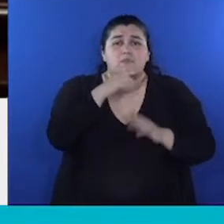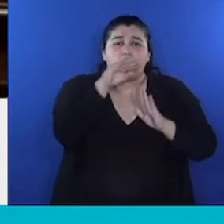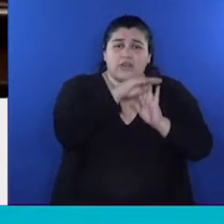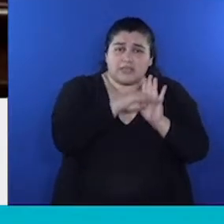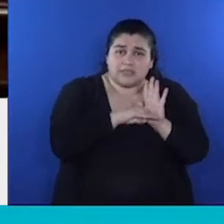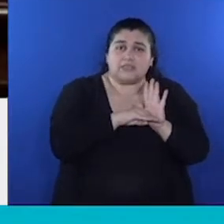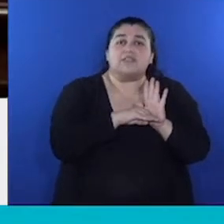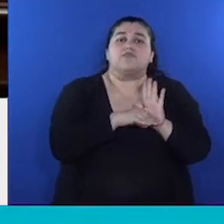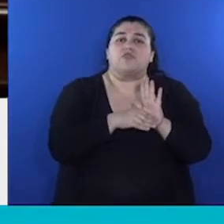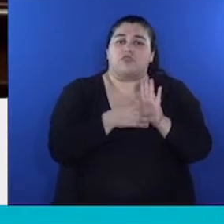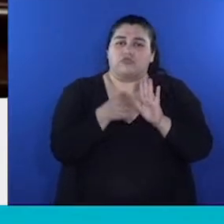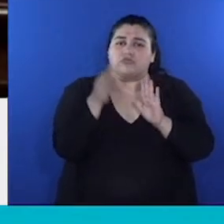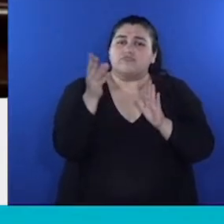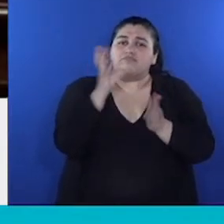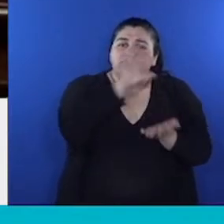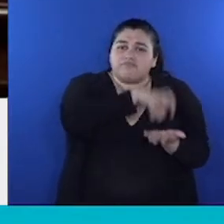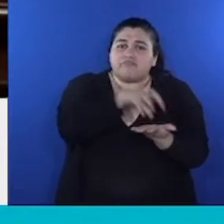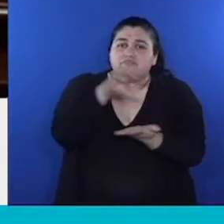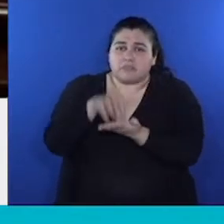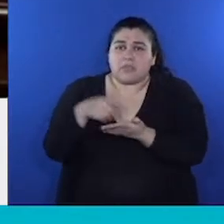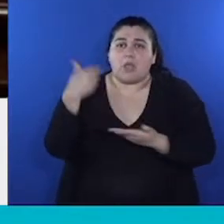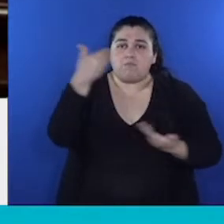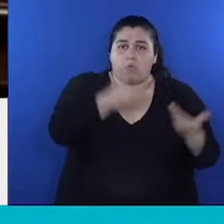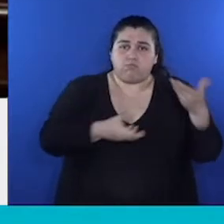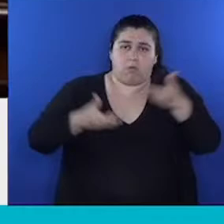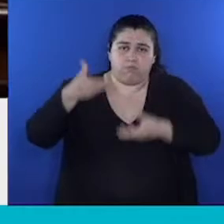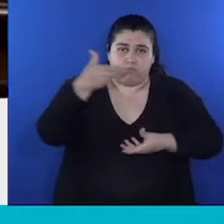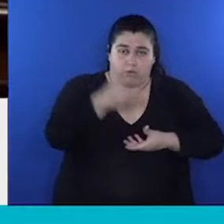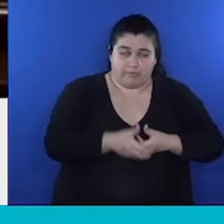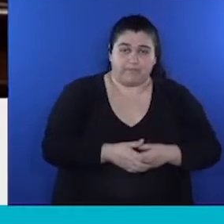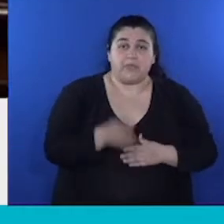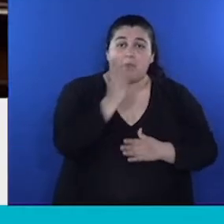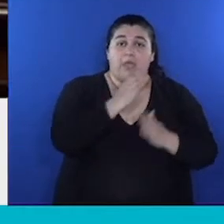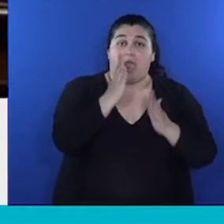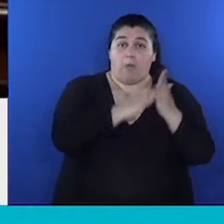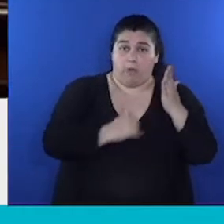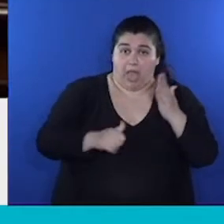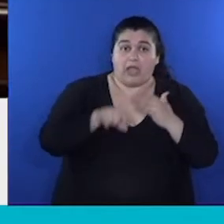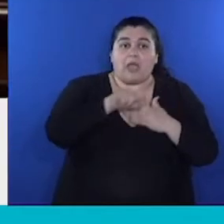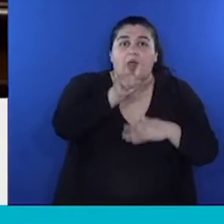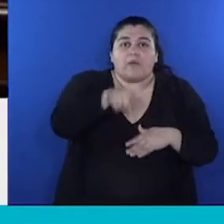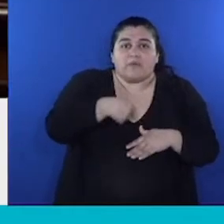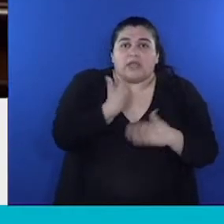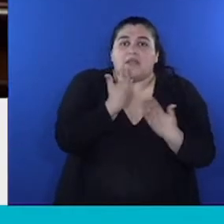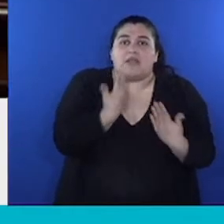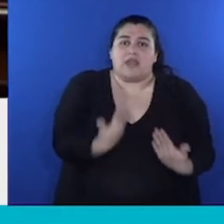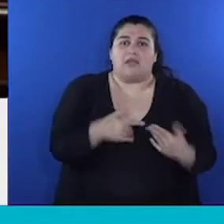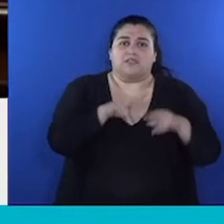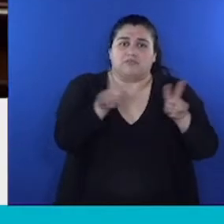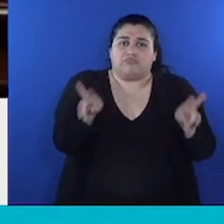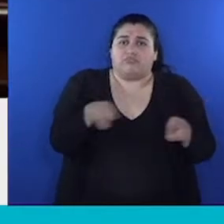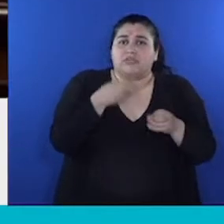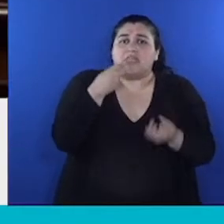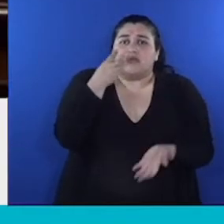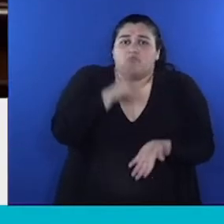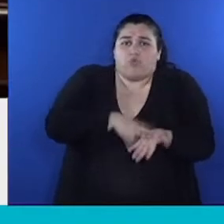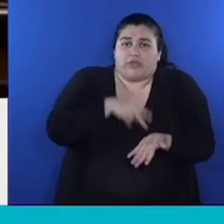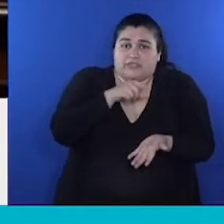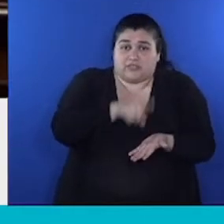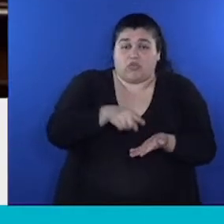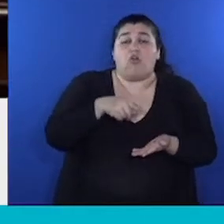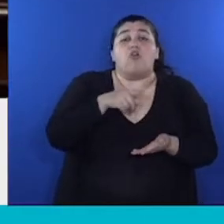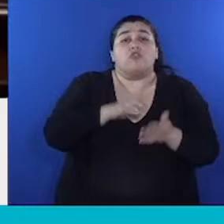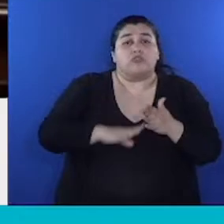necesitan compañías para llevar adelante el proyecto en Bahía Blanca. Incluye la estabilidad tributaria por un periodo similar al que ofrece el régimen